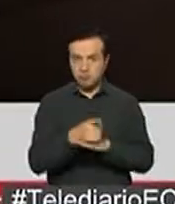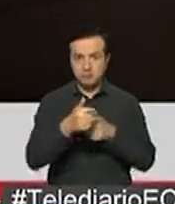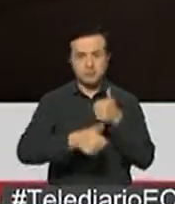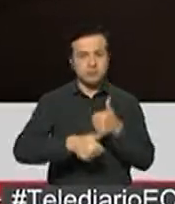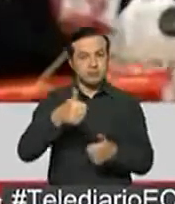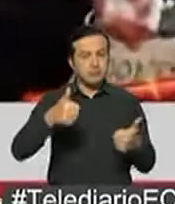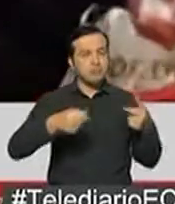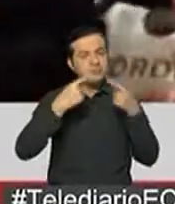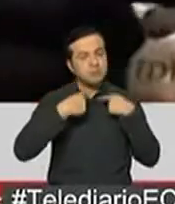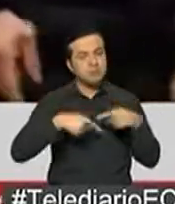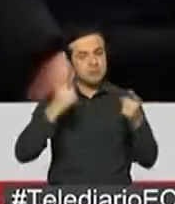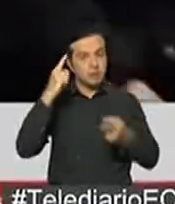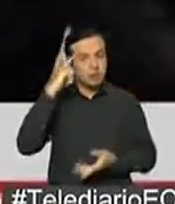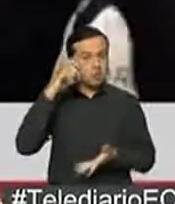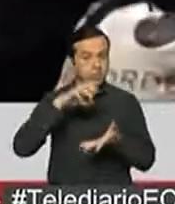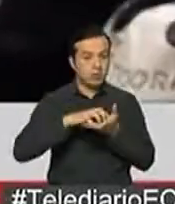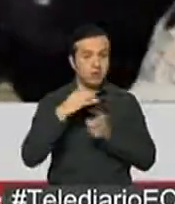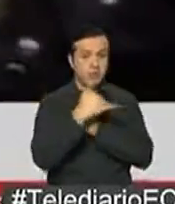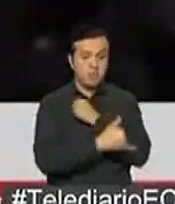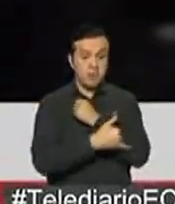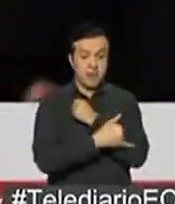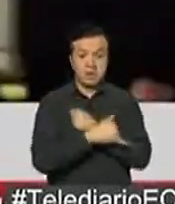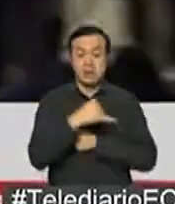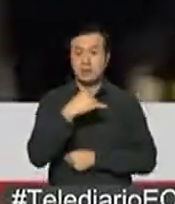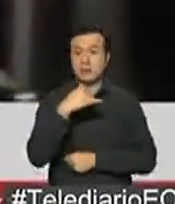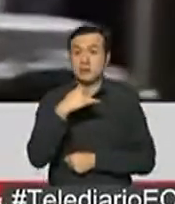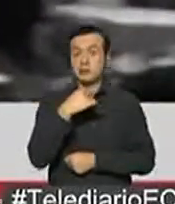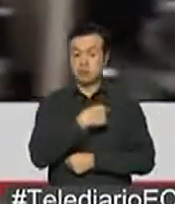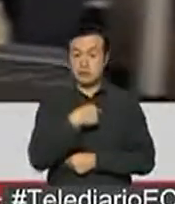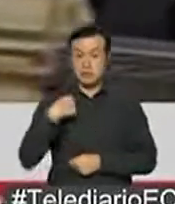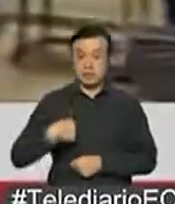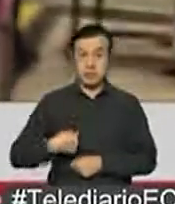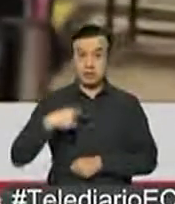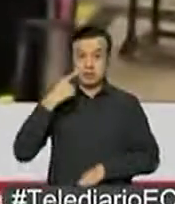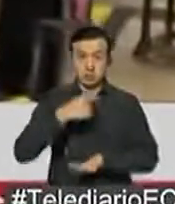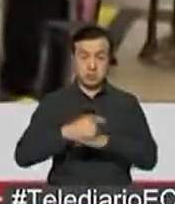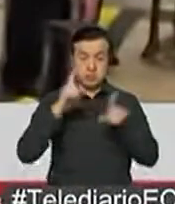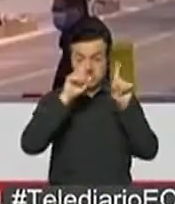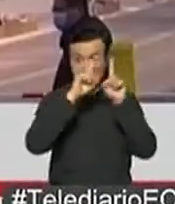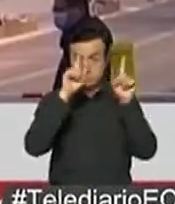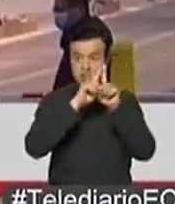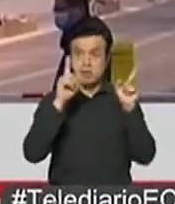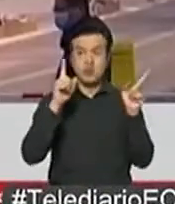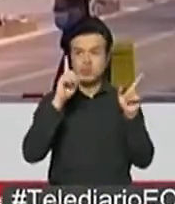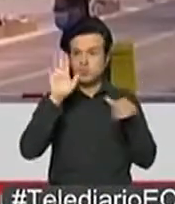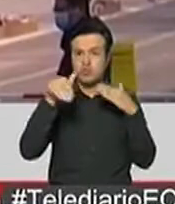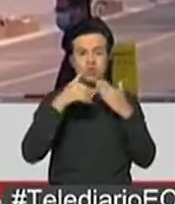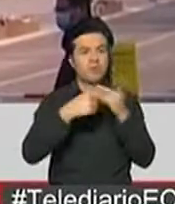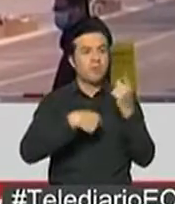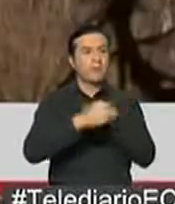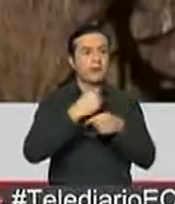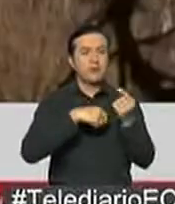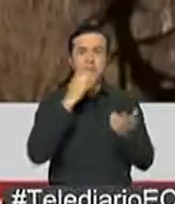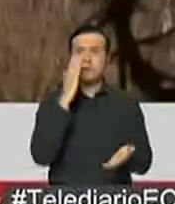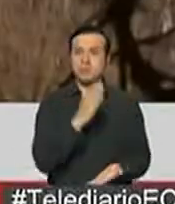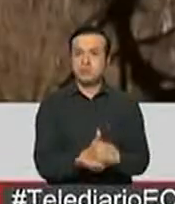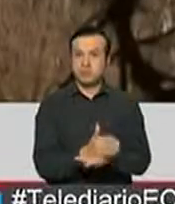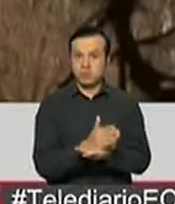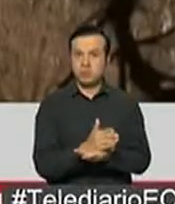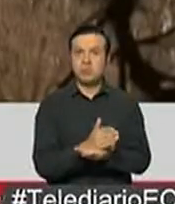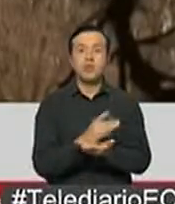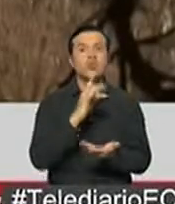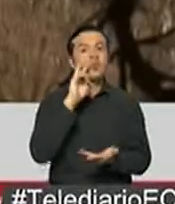autoridades el gobierno de pekín ordenó el pasado viernes a todas las agencias de viajes de china suspender la venta de paquetes turísticos nacionales